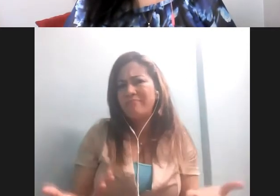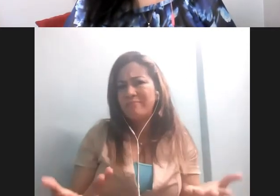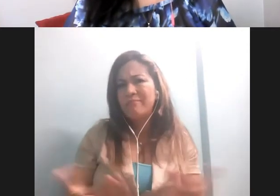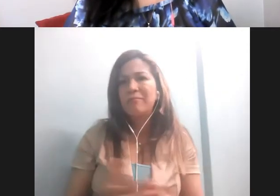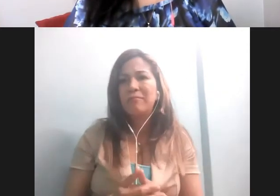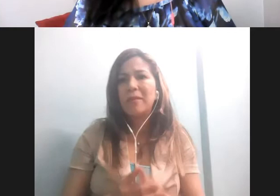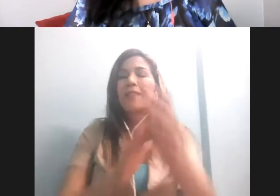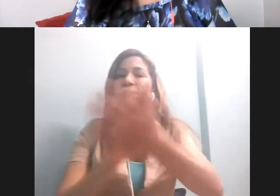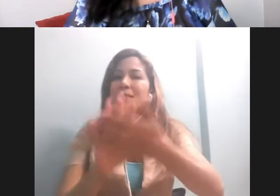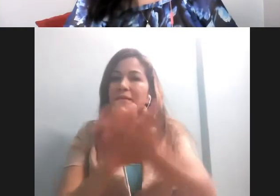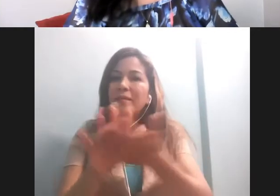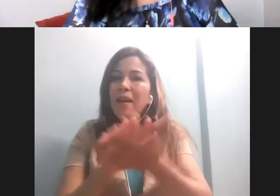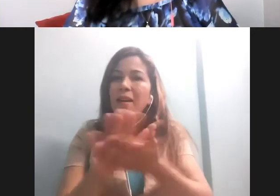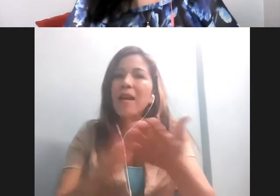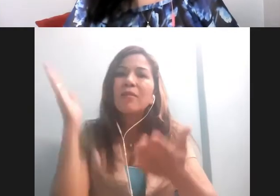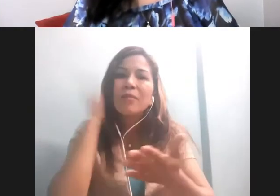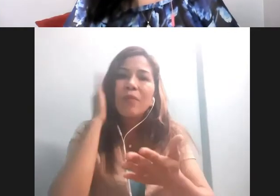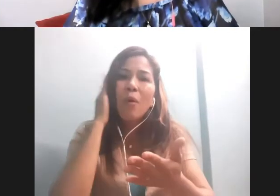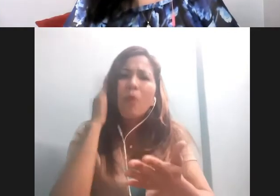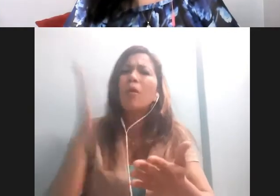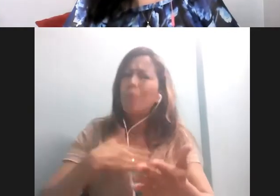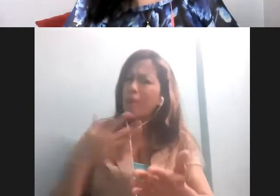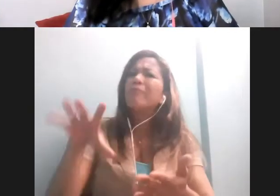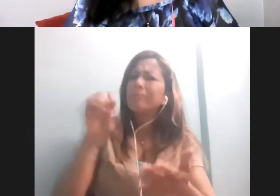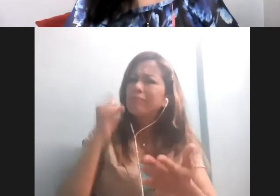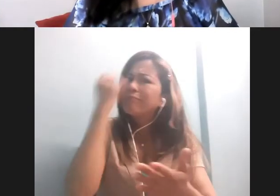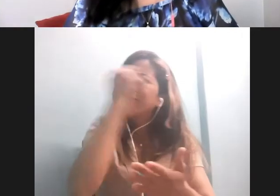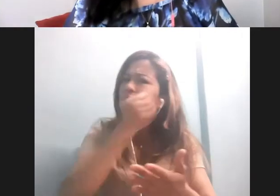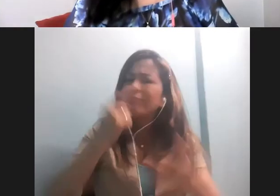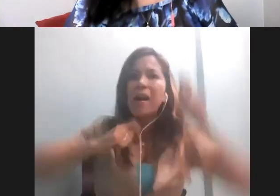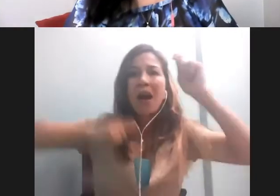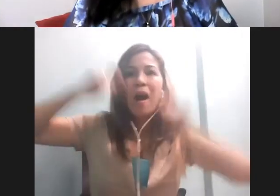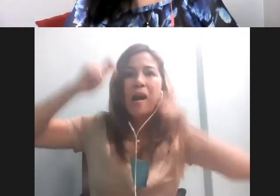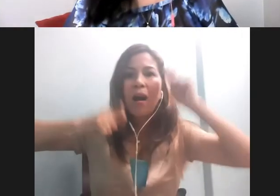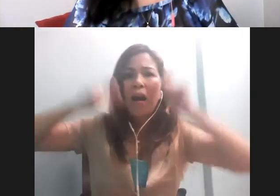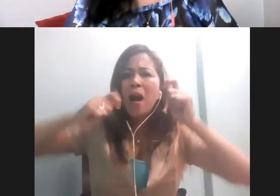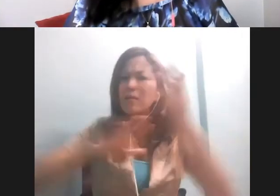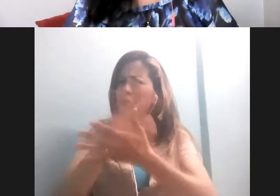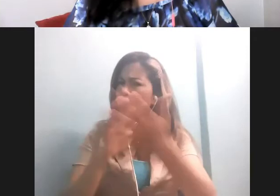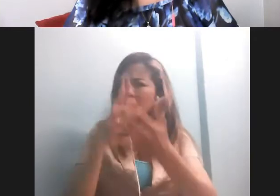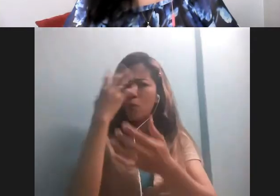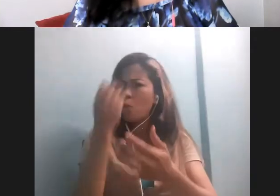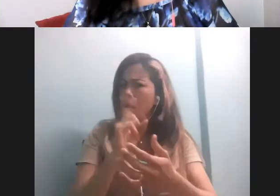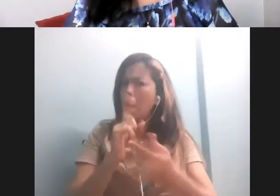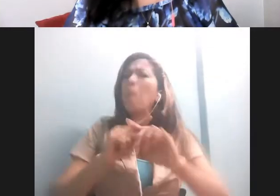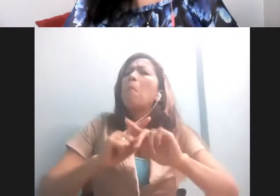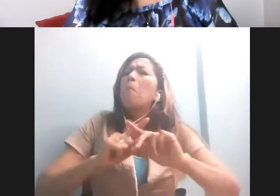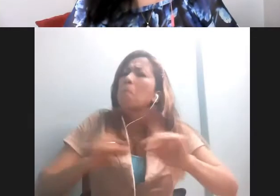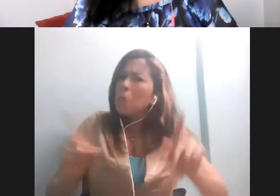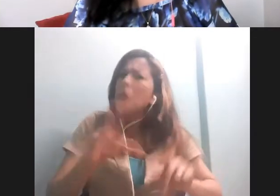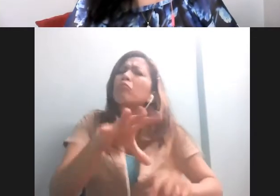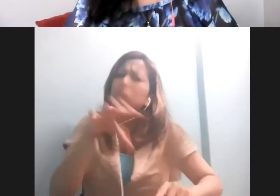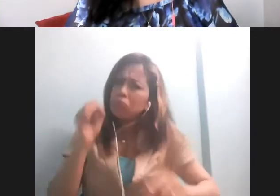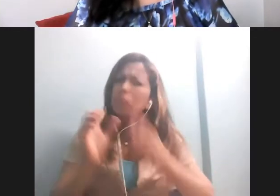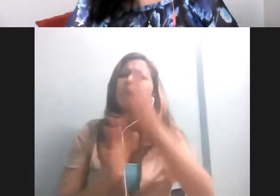menos, y los solo pueden contextualizarse, porque también son muy visuales, son muy gestuales, ¿no? Sé que no van a entender de repente todo al 100%, y va a ser como la misma